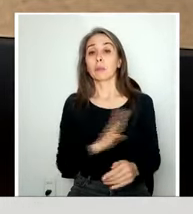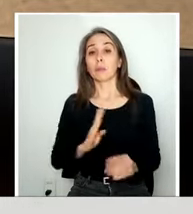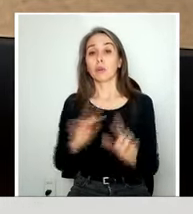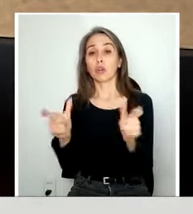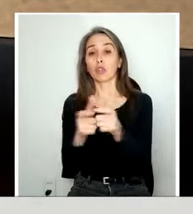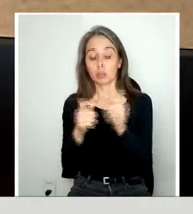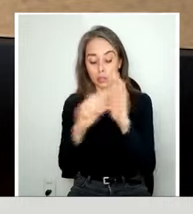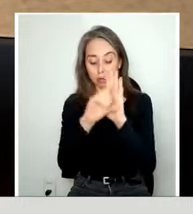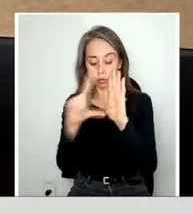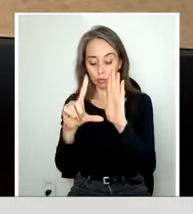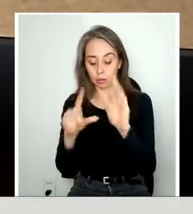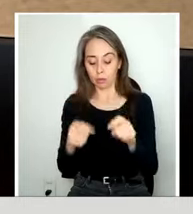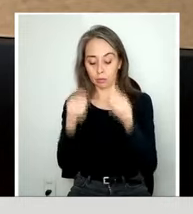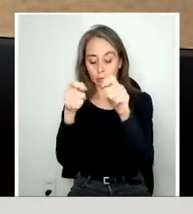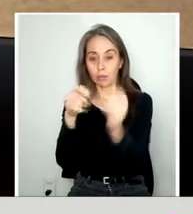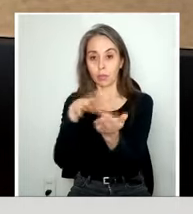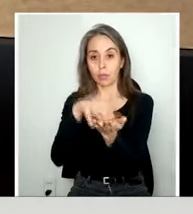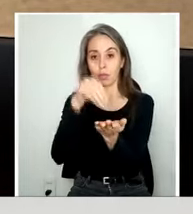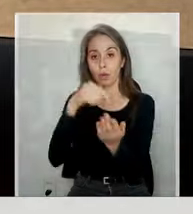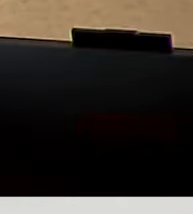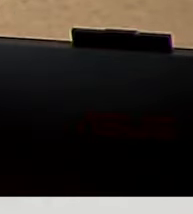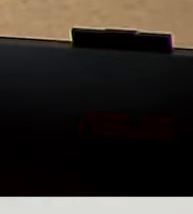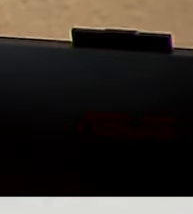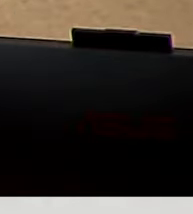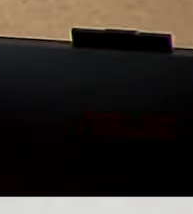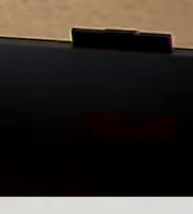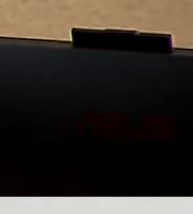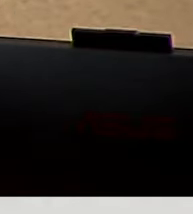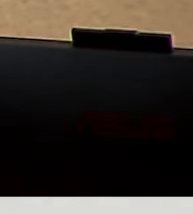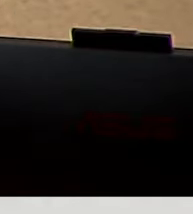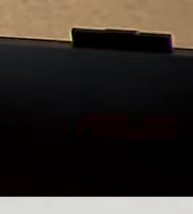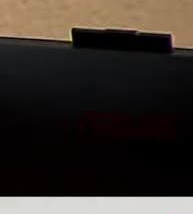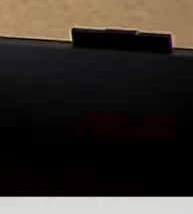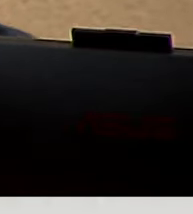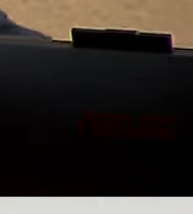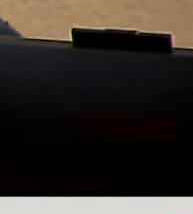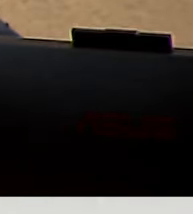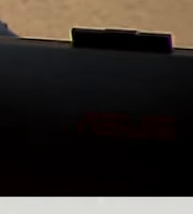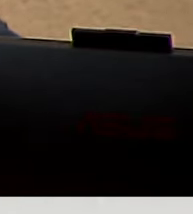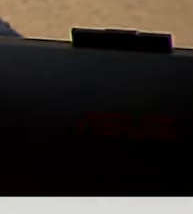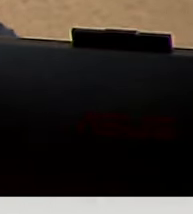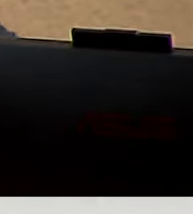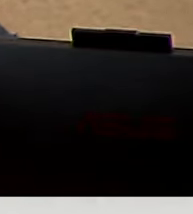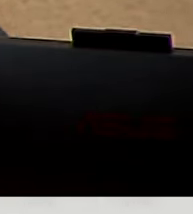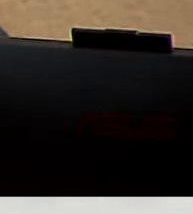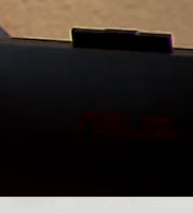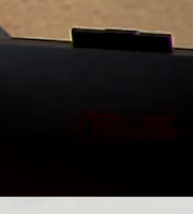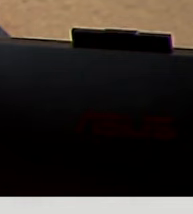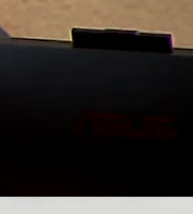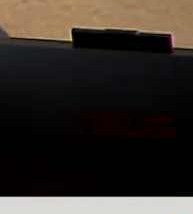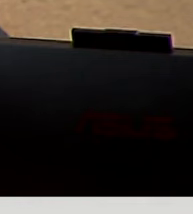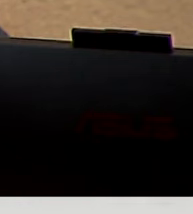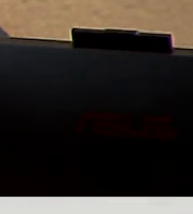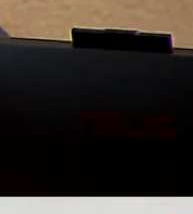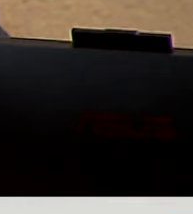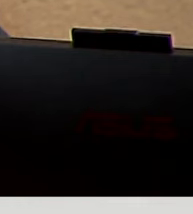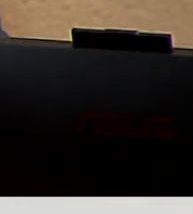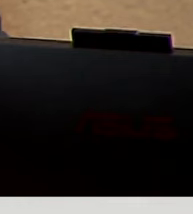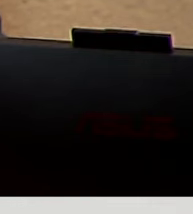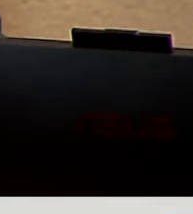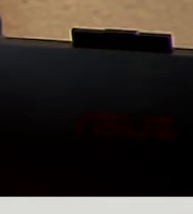copia de esta intervención que voy a seguir y del proyecto de ley que está en el boletín 15.959 raya 06